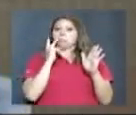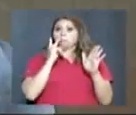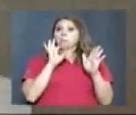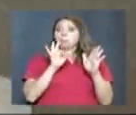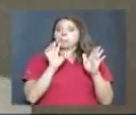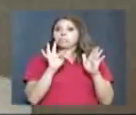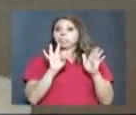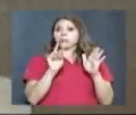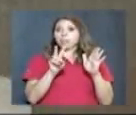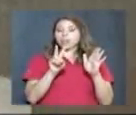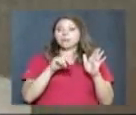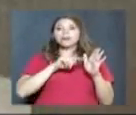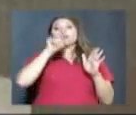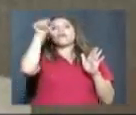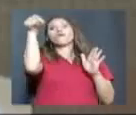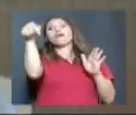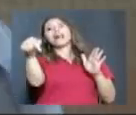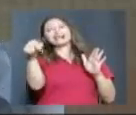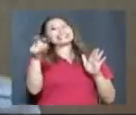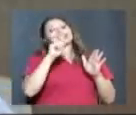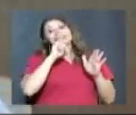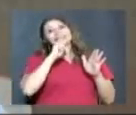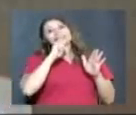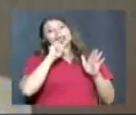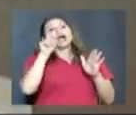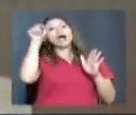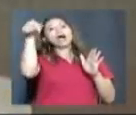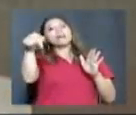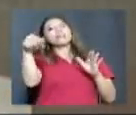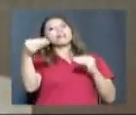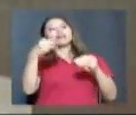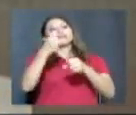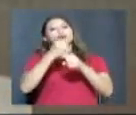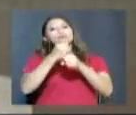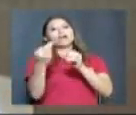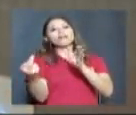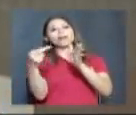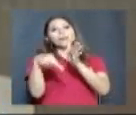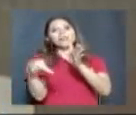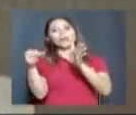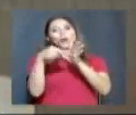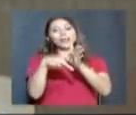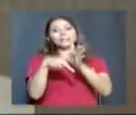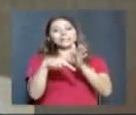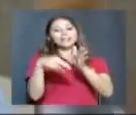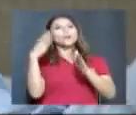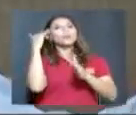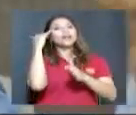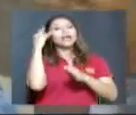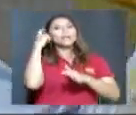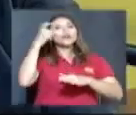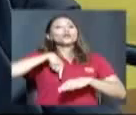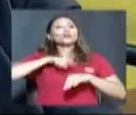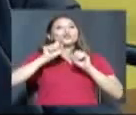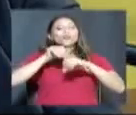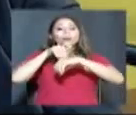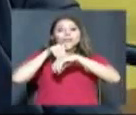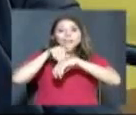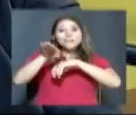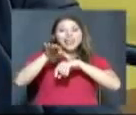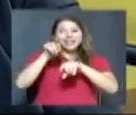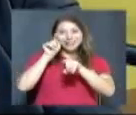eso es que nosotros tenemos lo que se llaman los repetidores, ¿verdad? Que permiten entonces enviar la señal a esos puntos que se oscurecen. Imagínese que usted tiene un faro de un lado